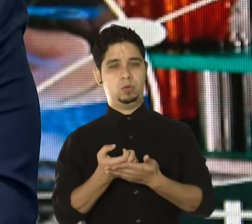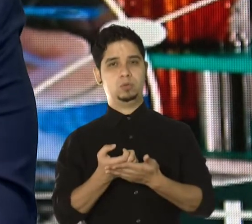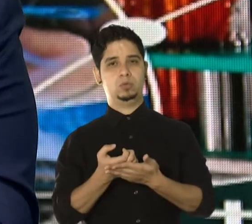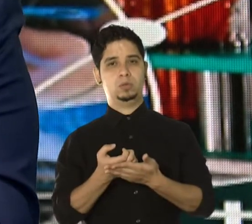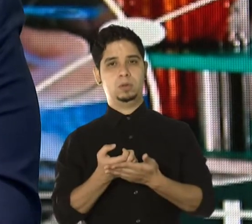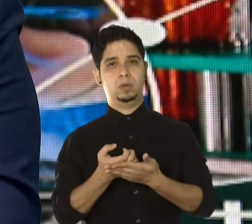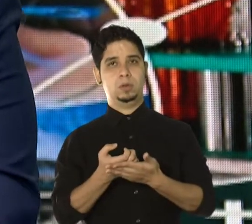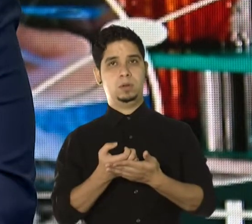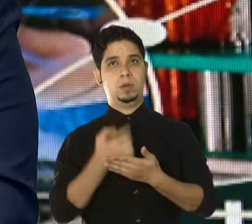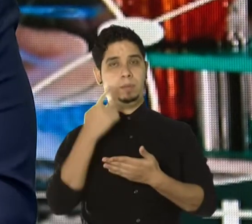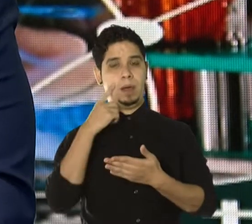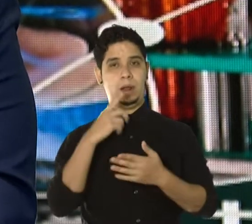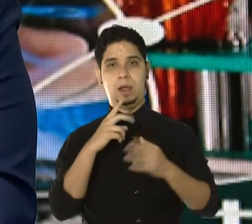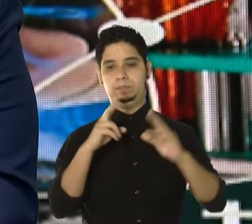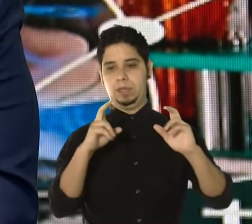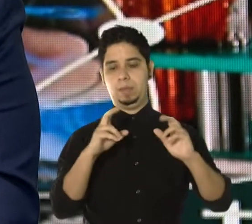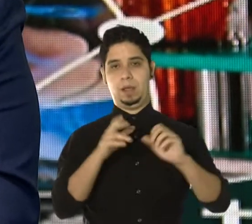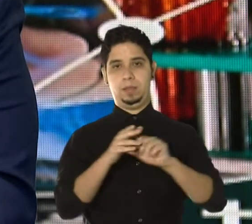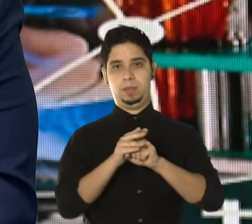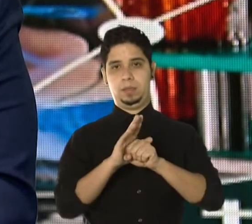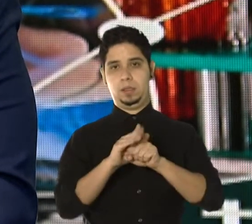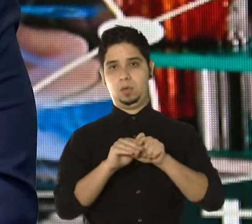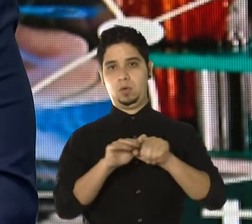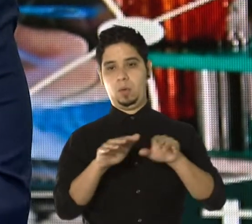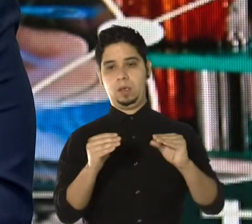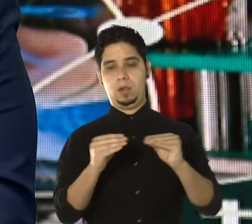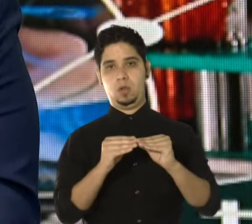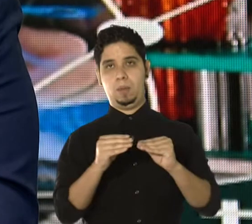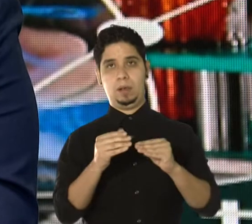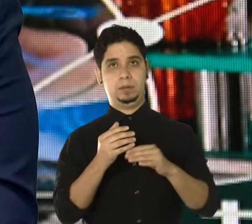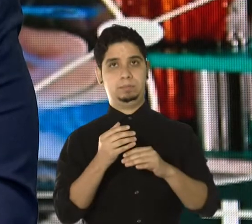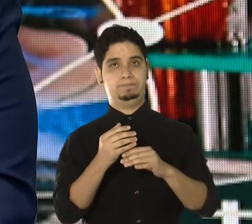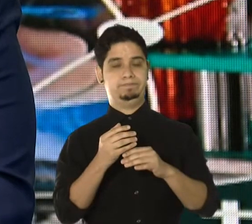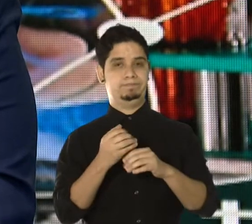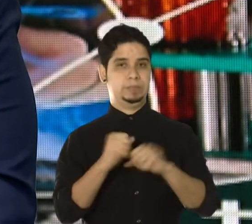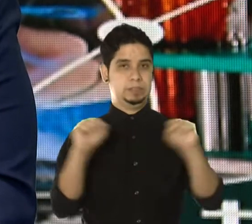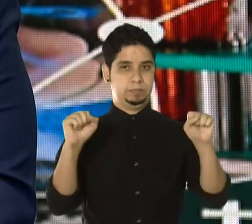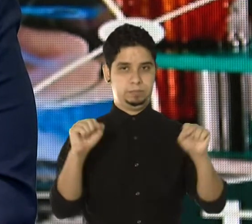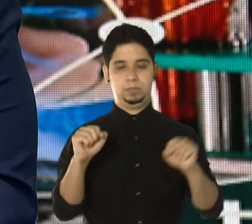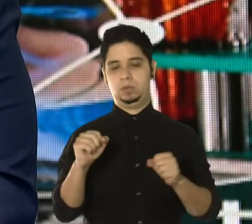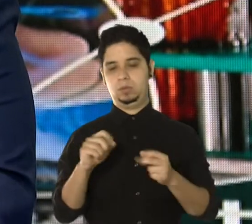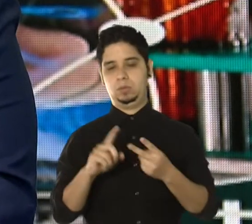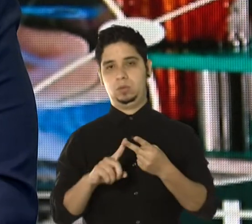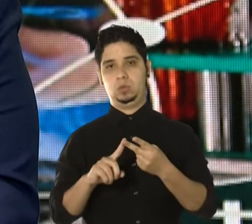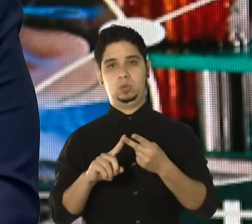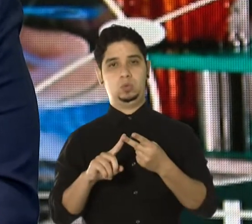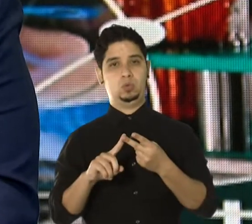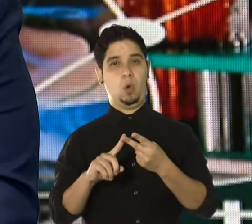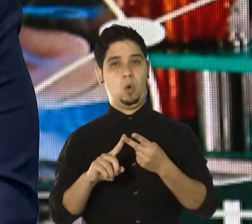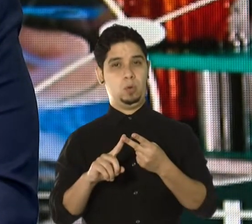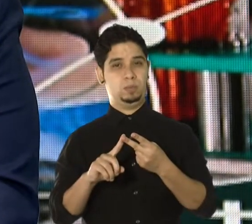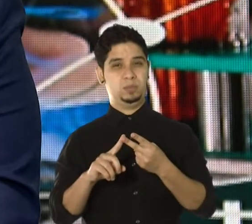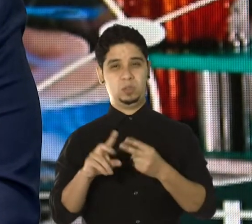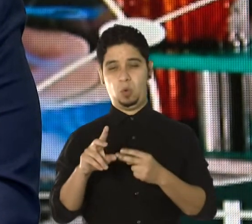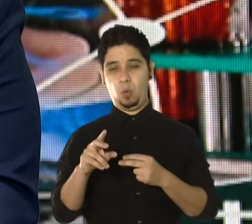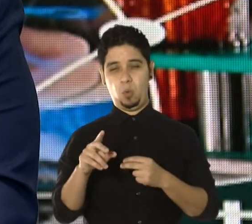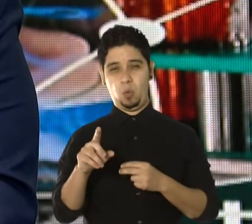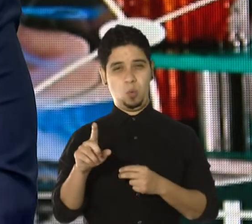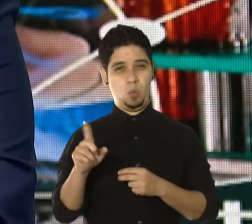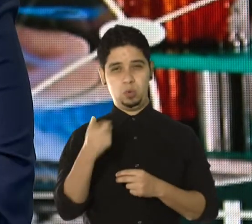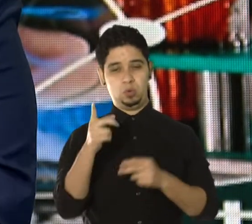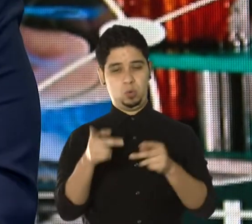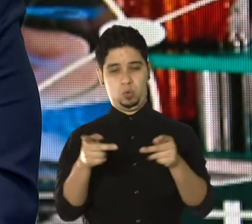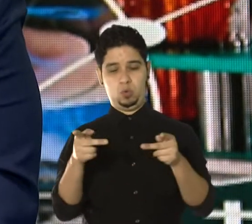Uno, para los temas de COVID, es de los más seguros que hay. Dos, es el único sector económico donde